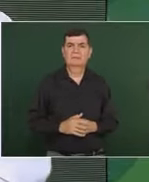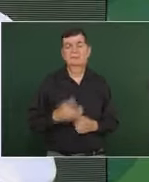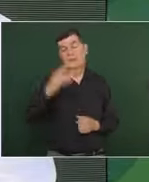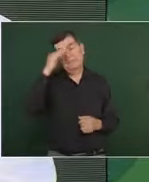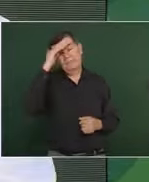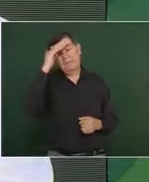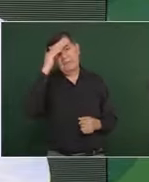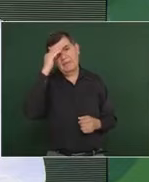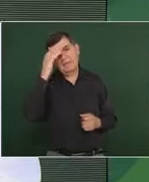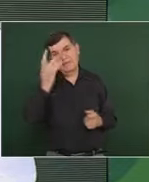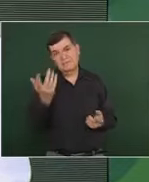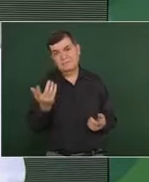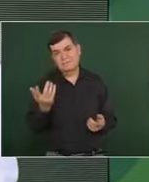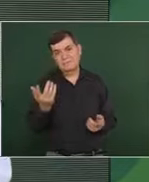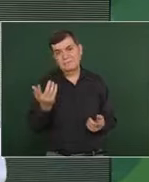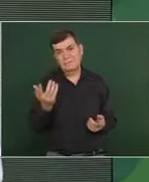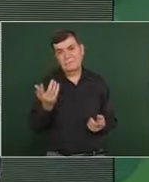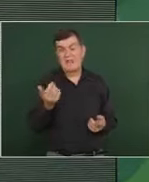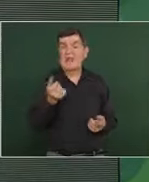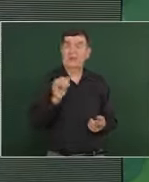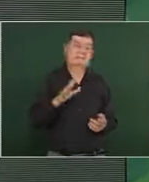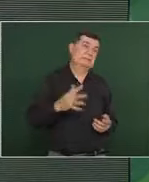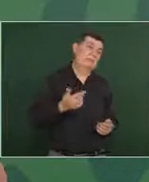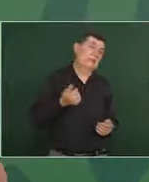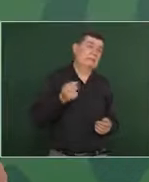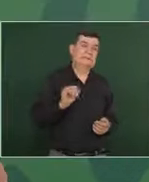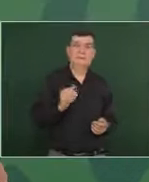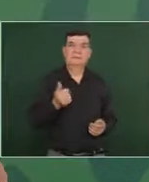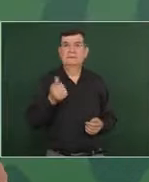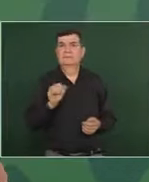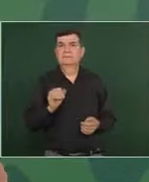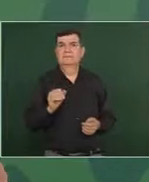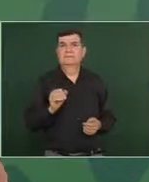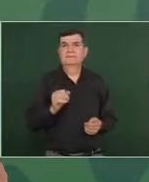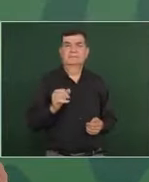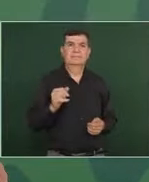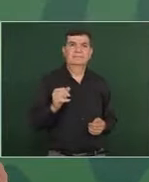piensan que así debe ser, ¿no? Hay que